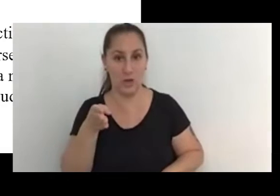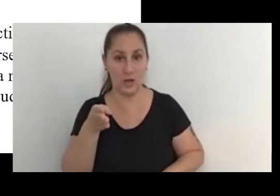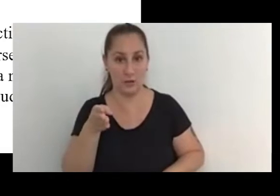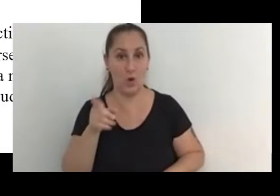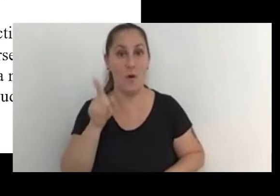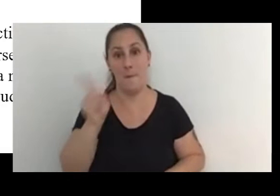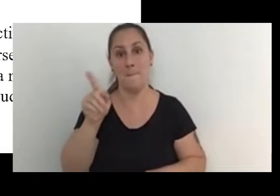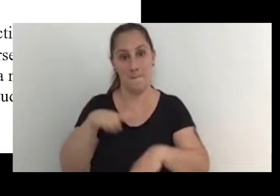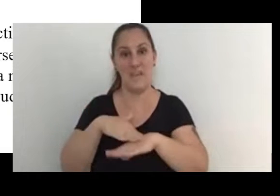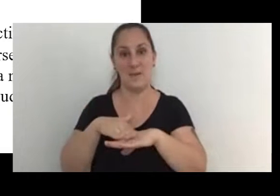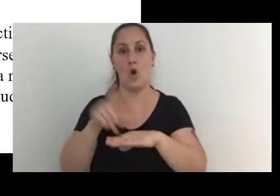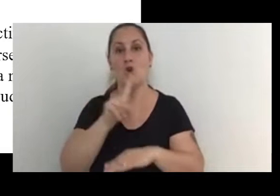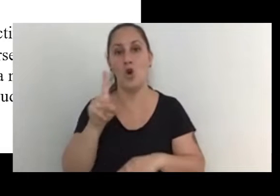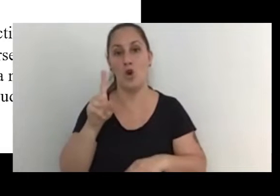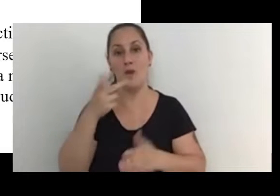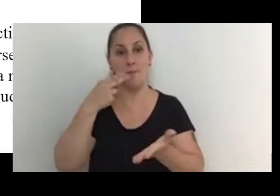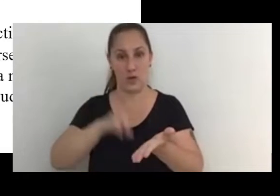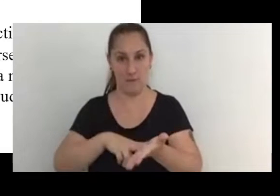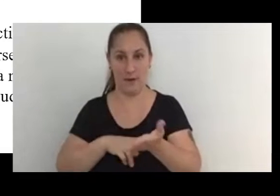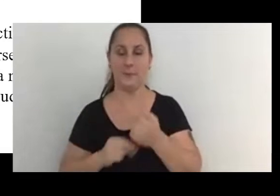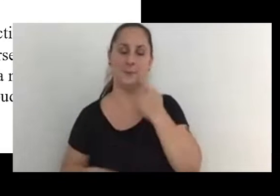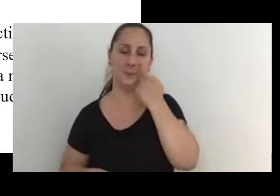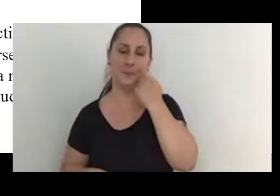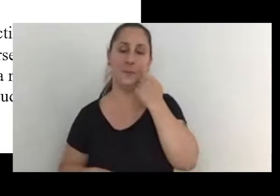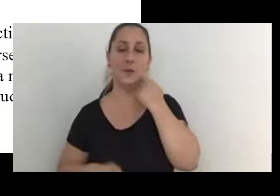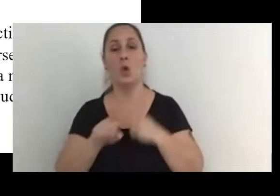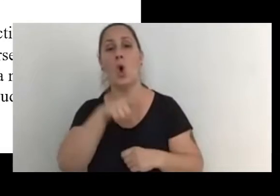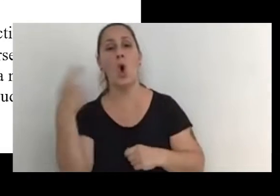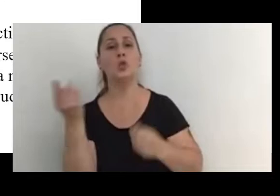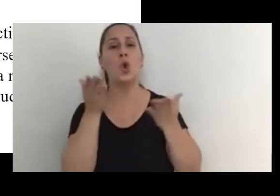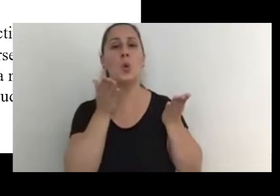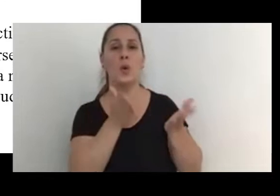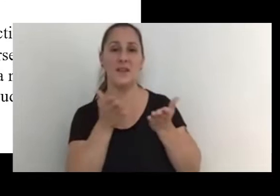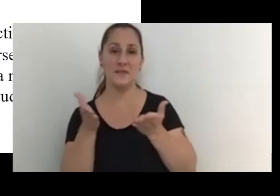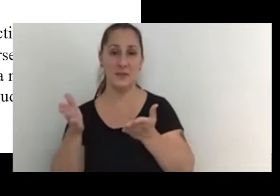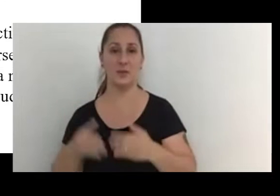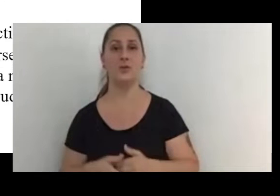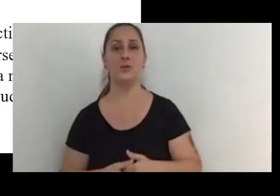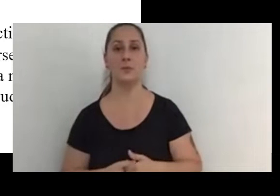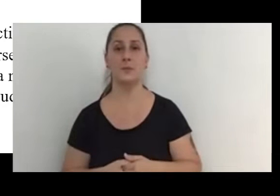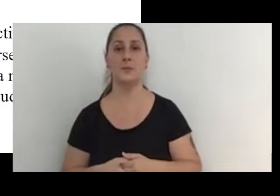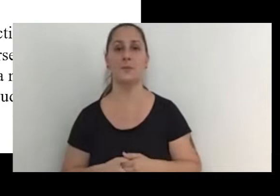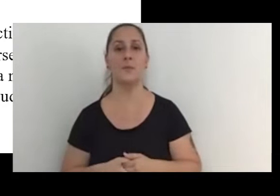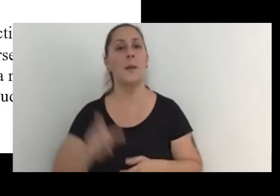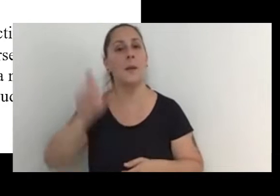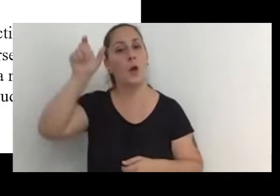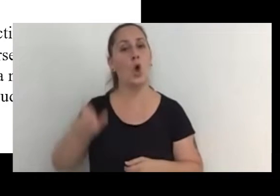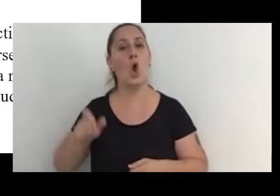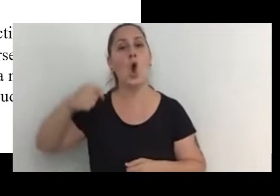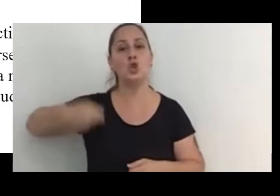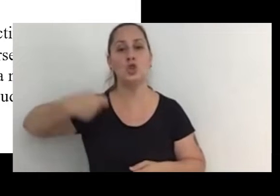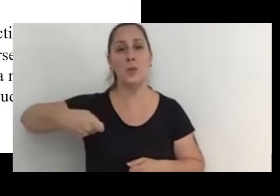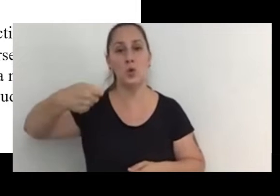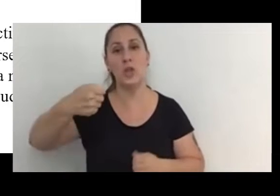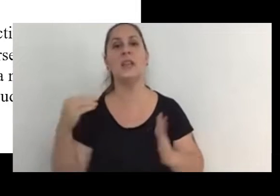no imponible. Otro de los beneficios se da para los contribuyentes que estén